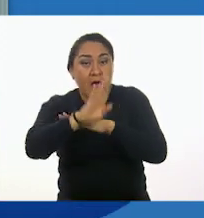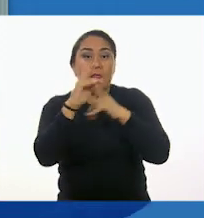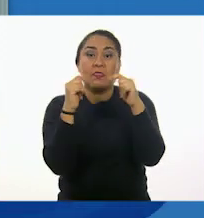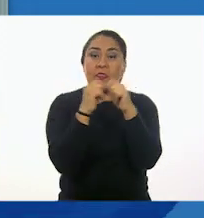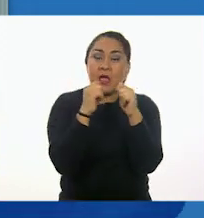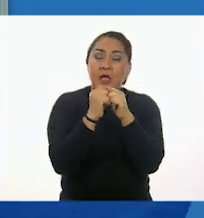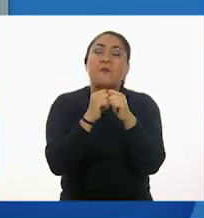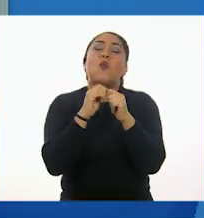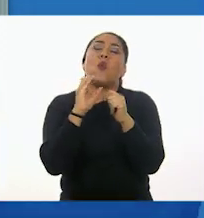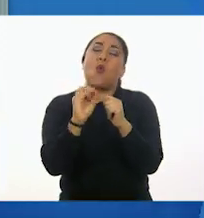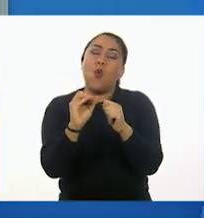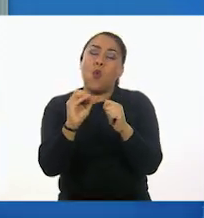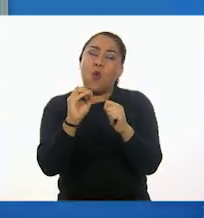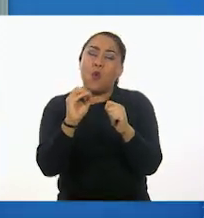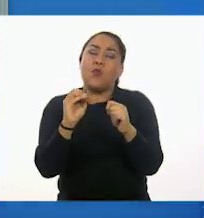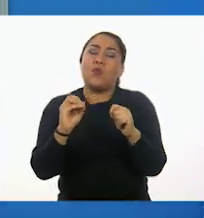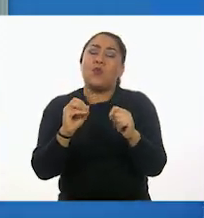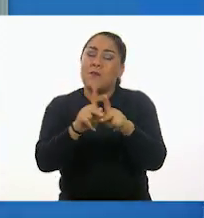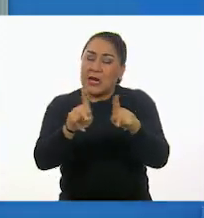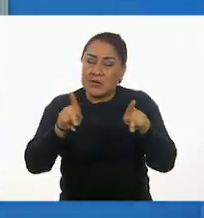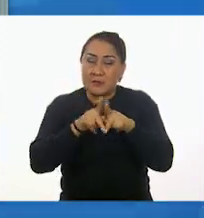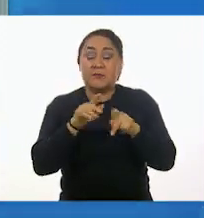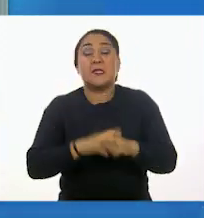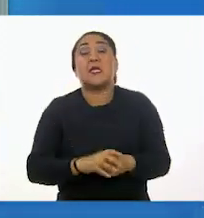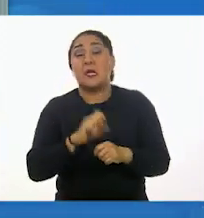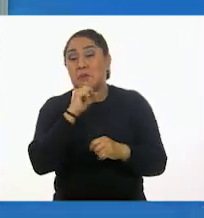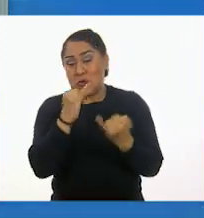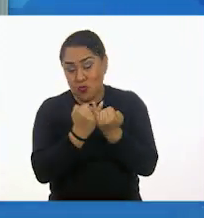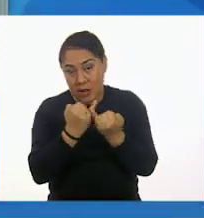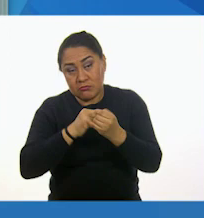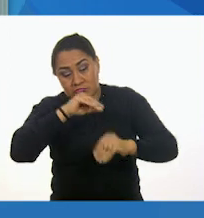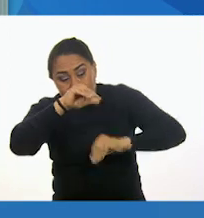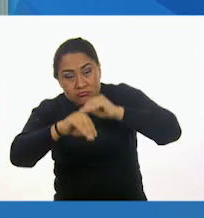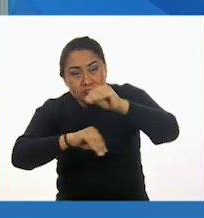palacios. También se decoraban algunas tumbas.